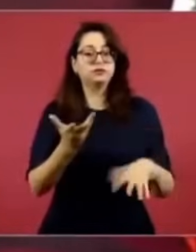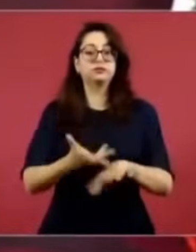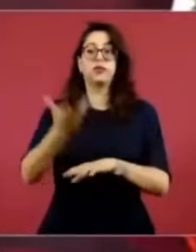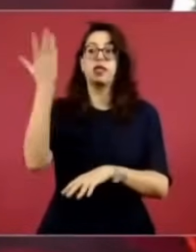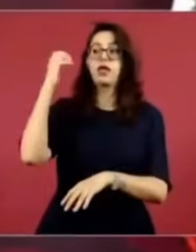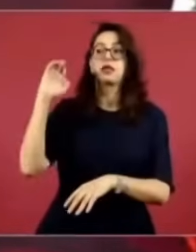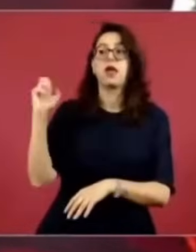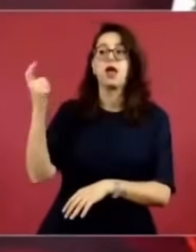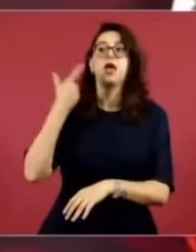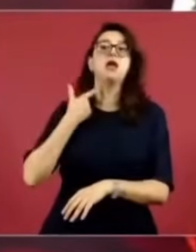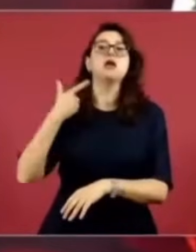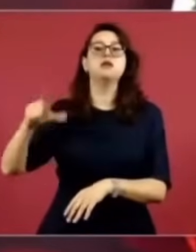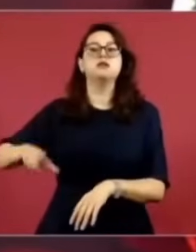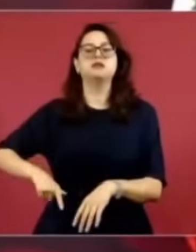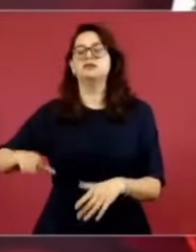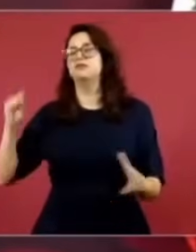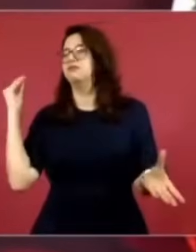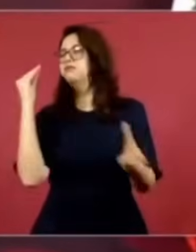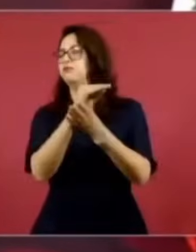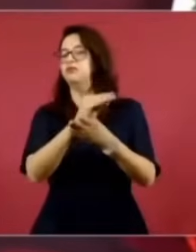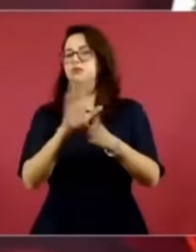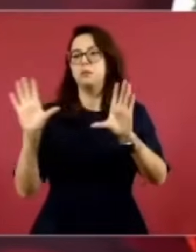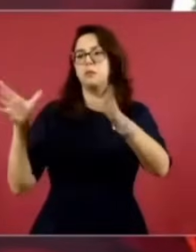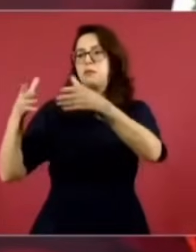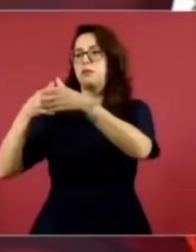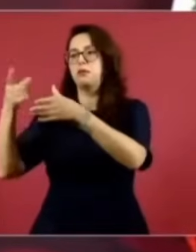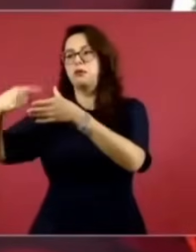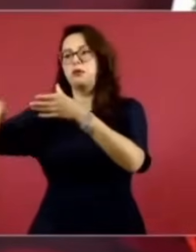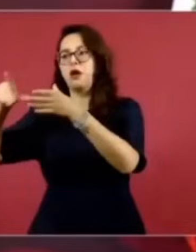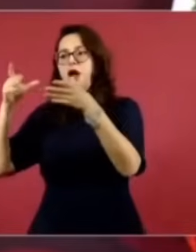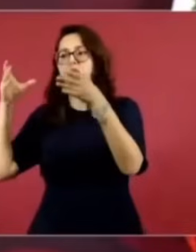No se les tomaba en cuenta al pueblo.